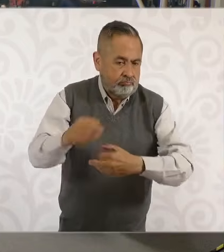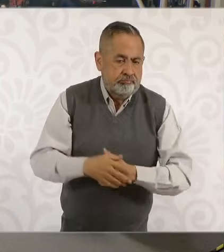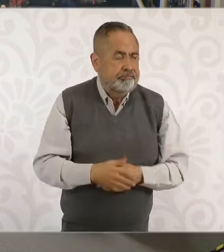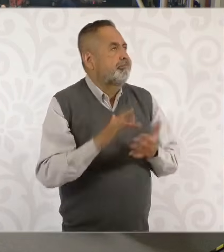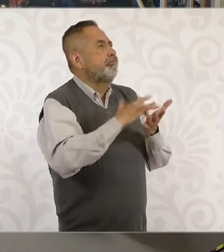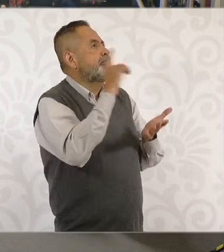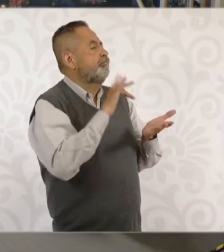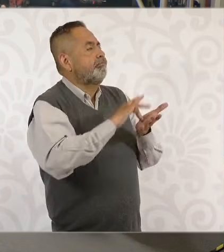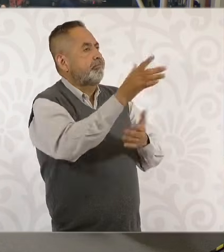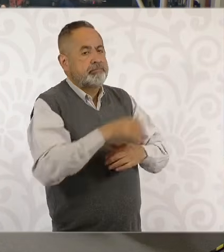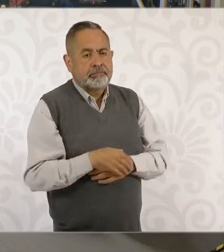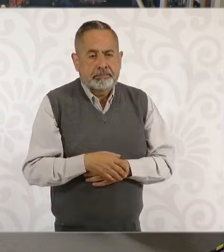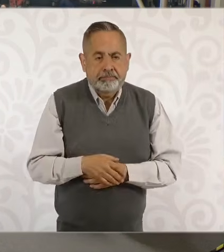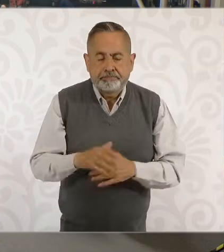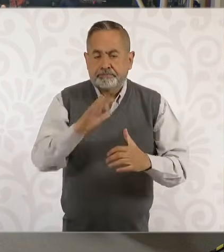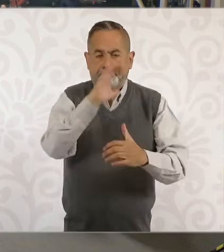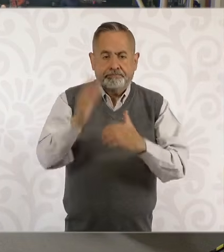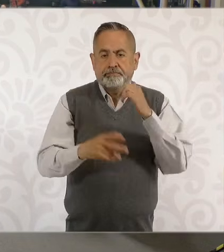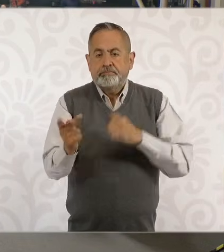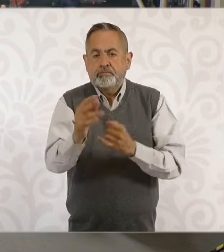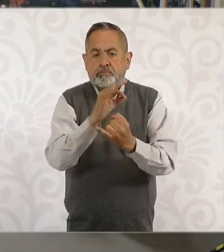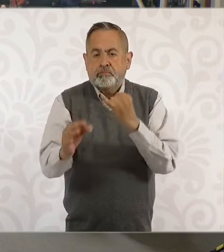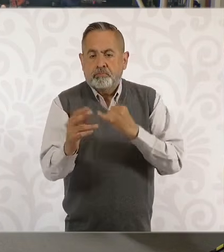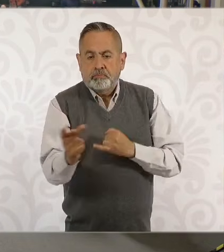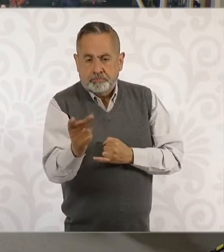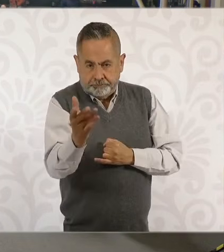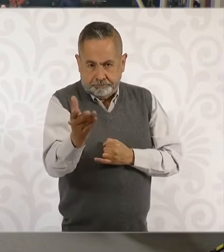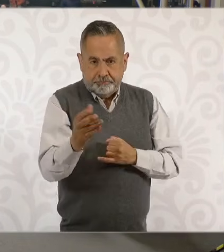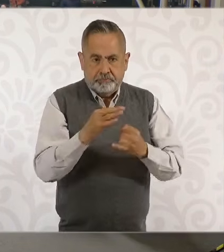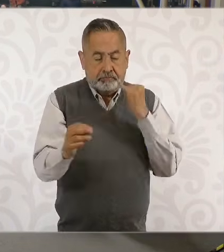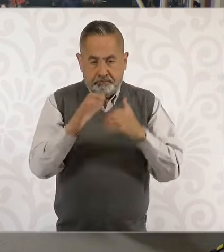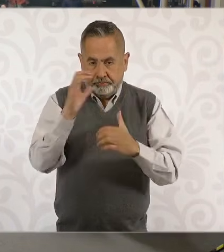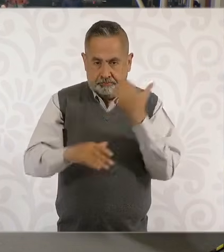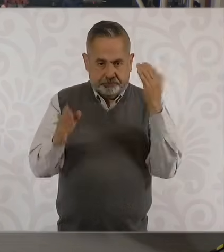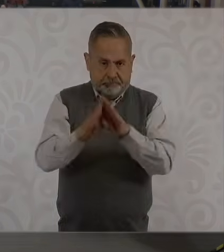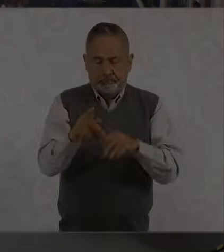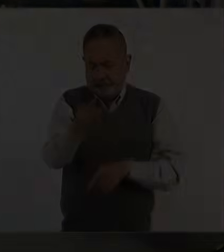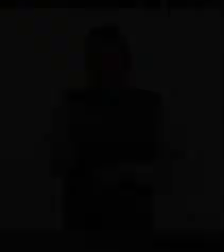Vamos, yo creo que ya con la última, a ver la compañera y cerramos.